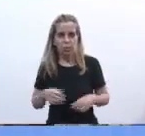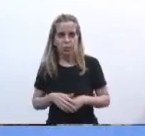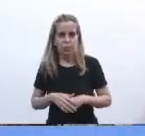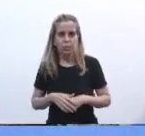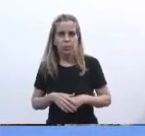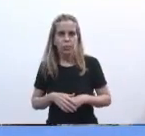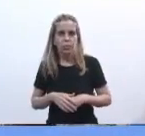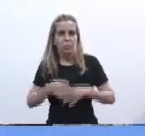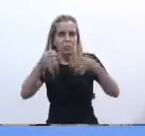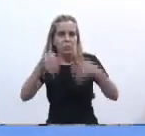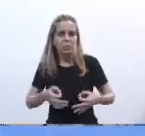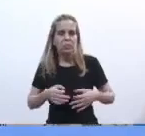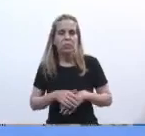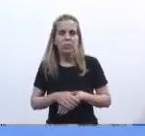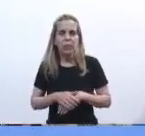diezmados